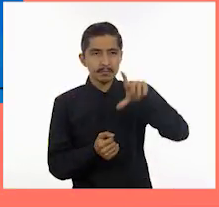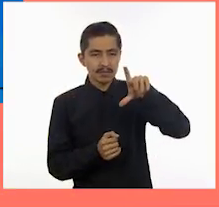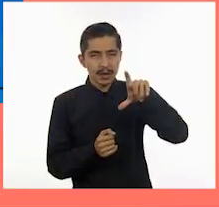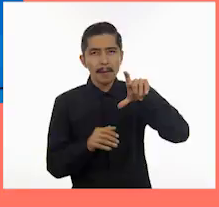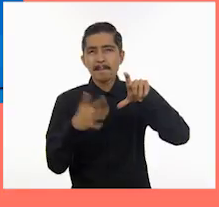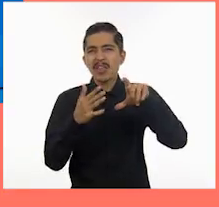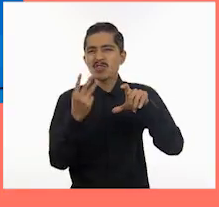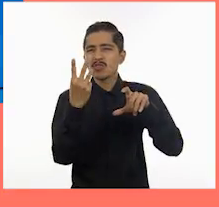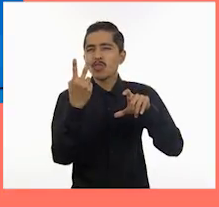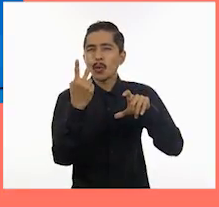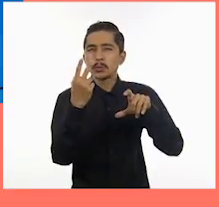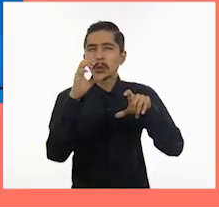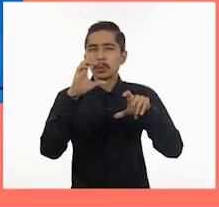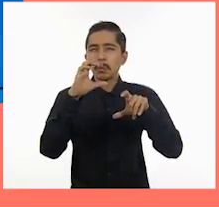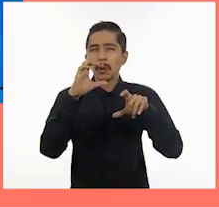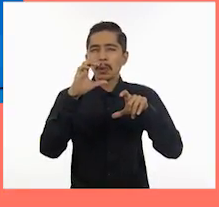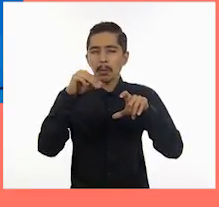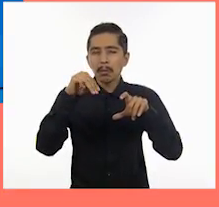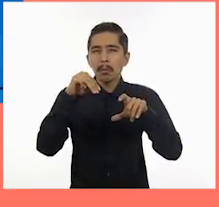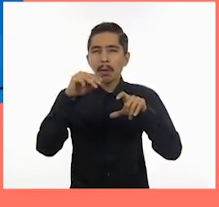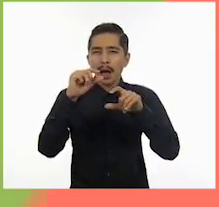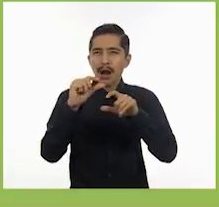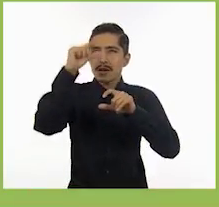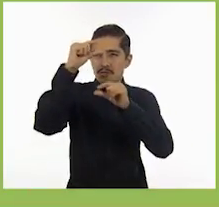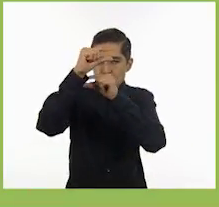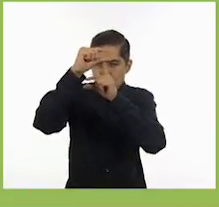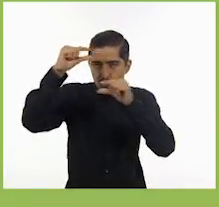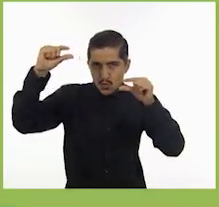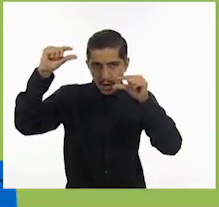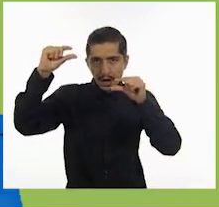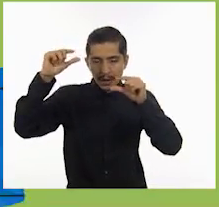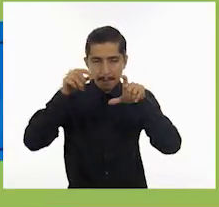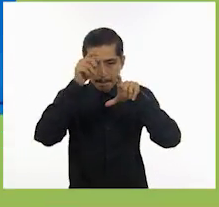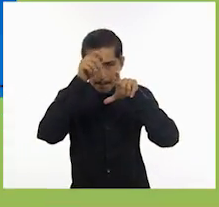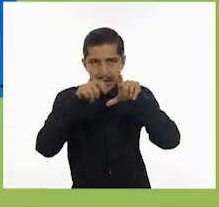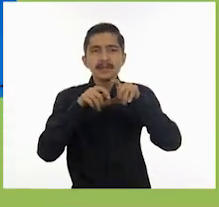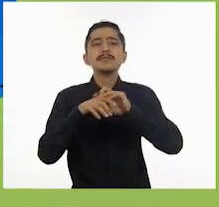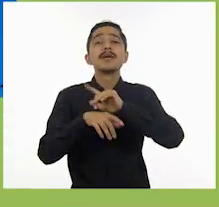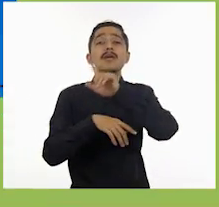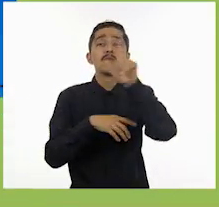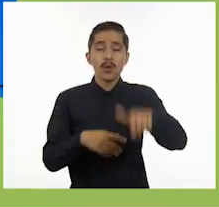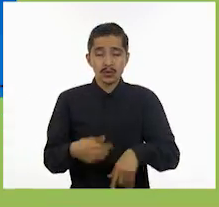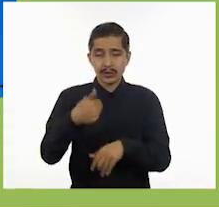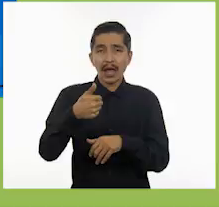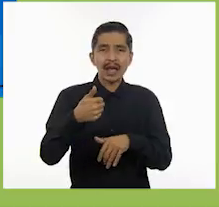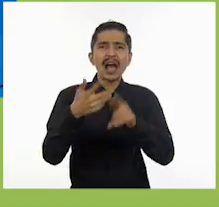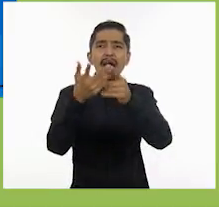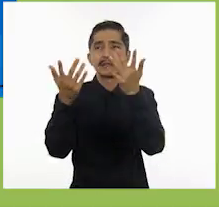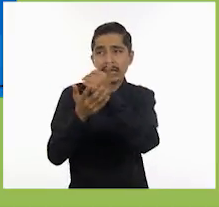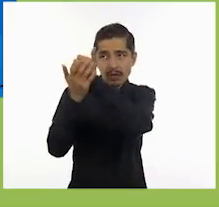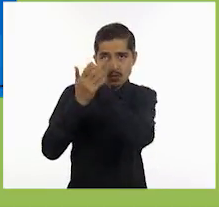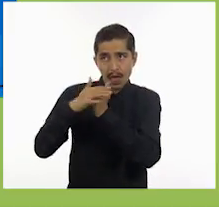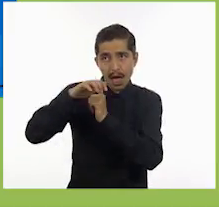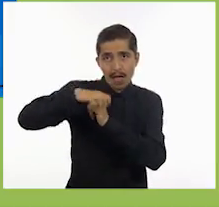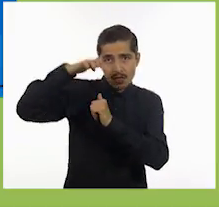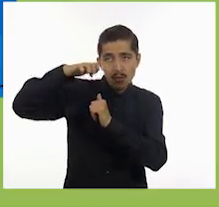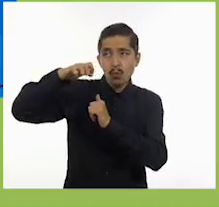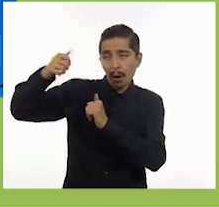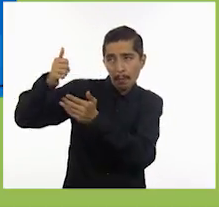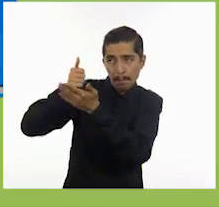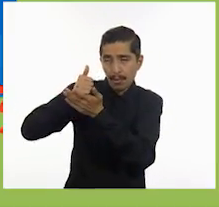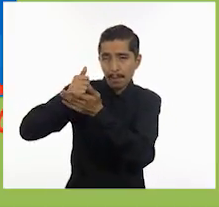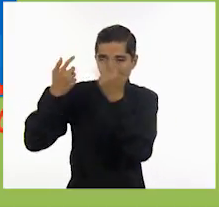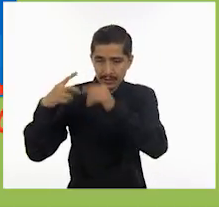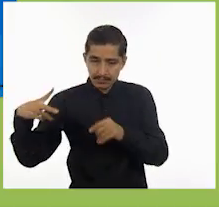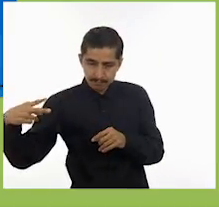2 centímetros de alto arriba y abajo. 6. Nuevamente pide ayuda a un adulto para recortar